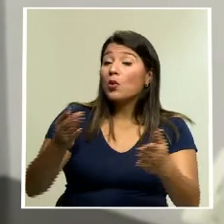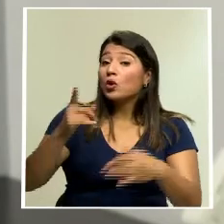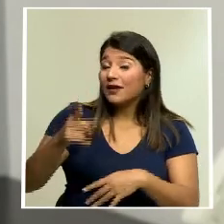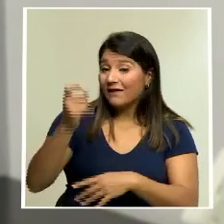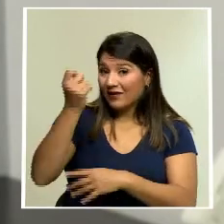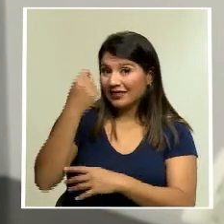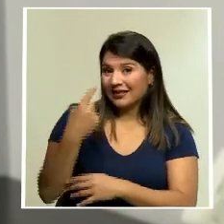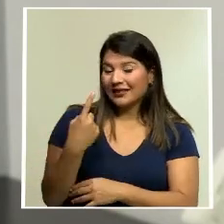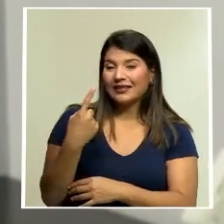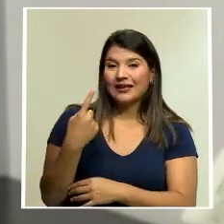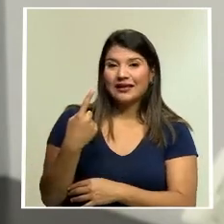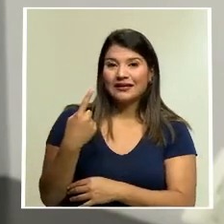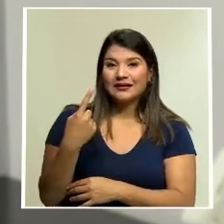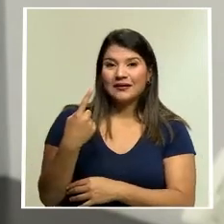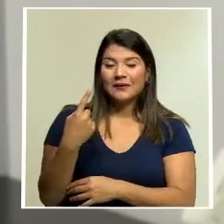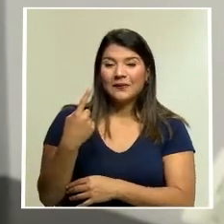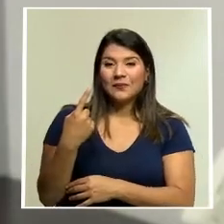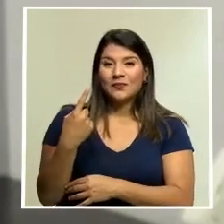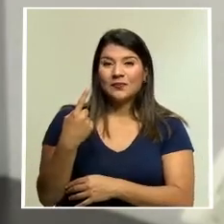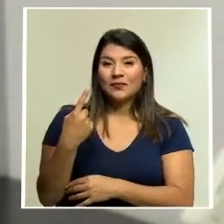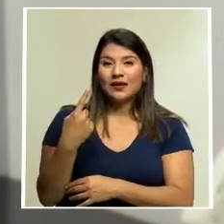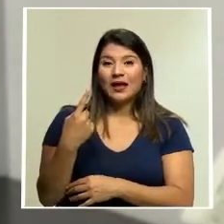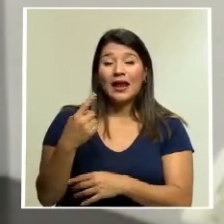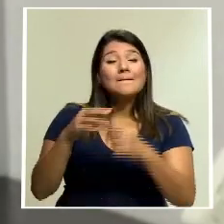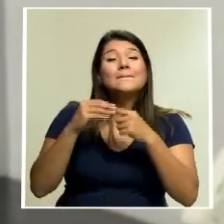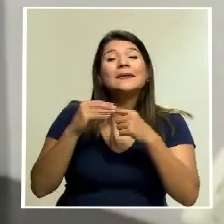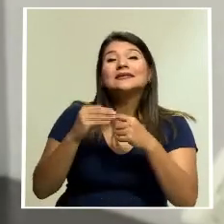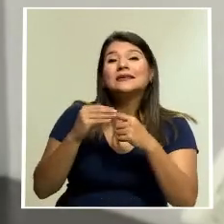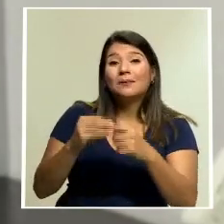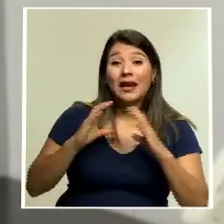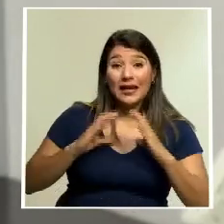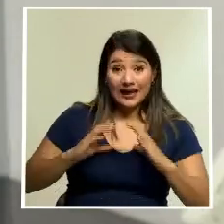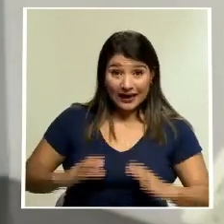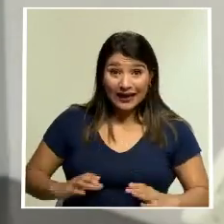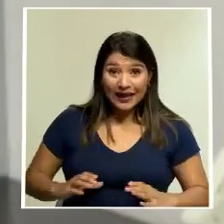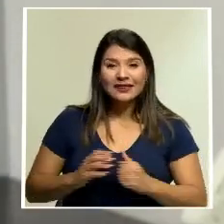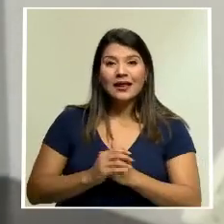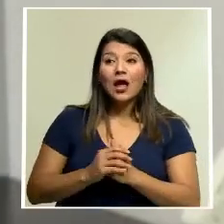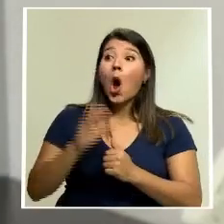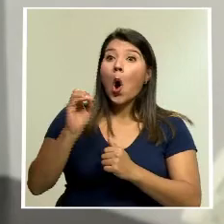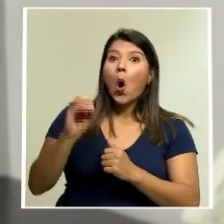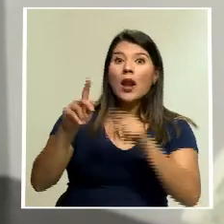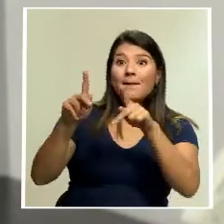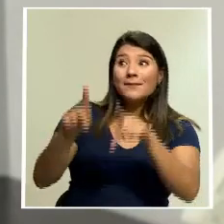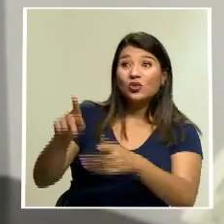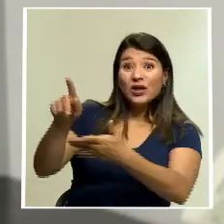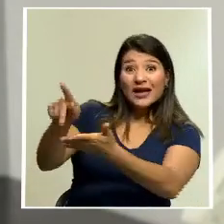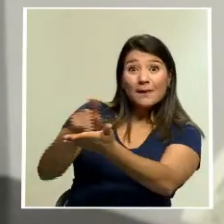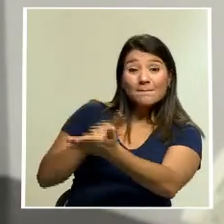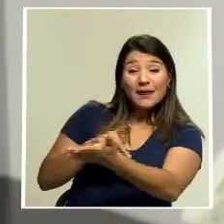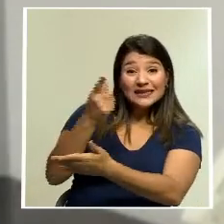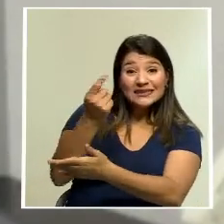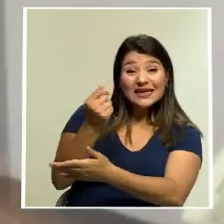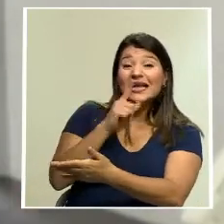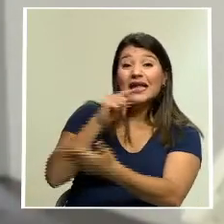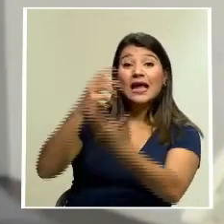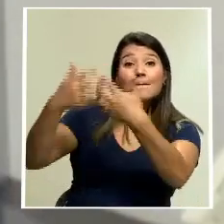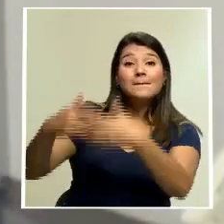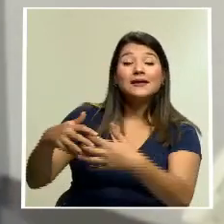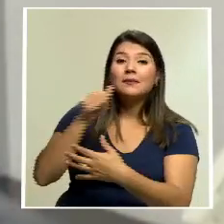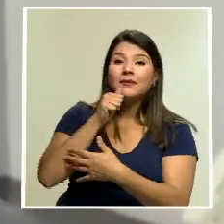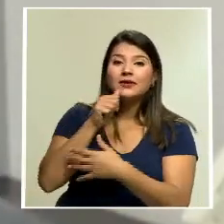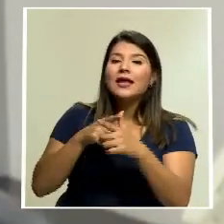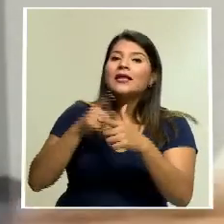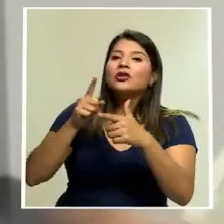entender que el socio principal, el que le paga el salario, es el sector privado y que merece